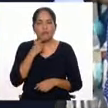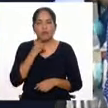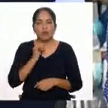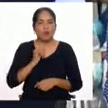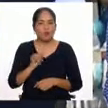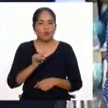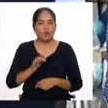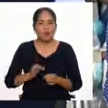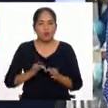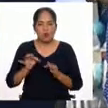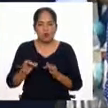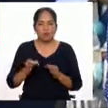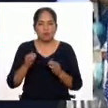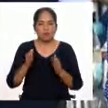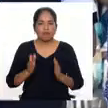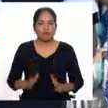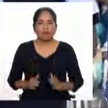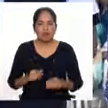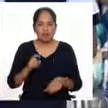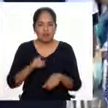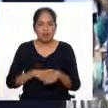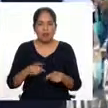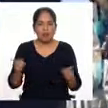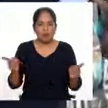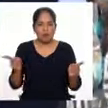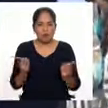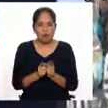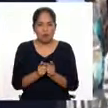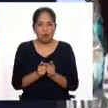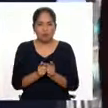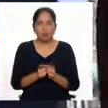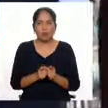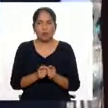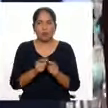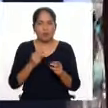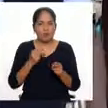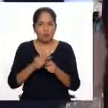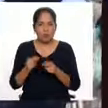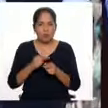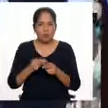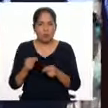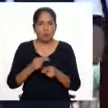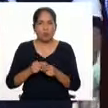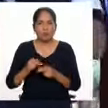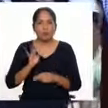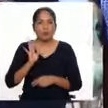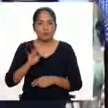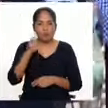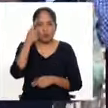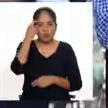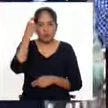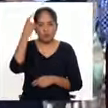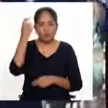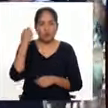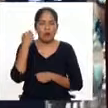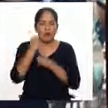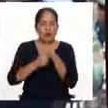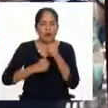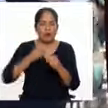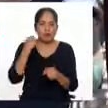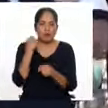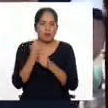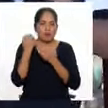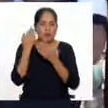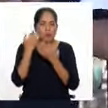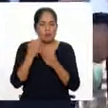ustedes. Vamos a cortar los tiempos y vamos a hacer realidad aquel sueño de tantos años